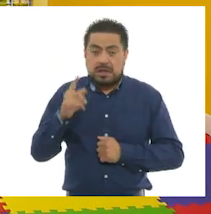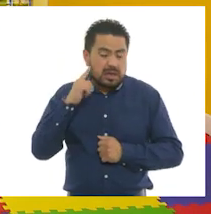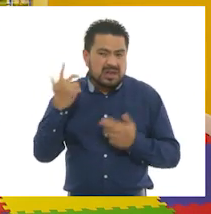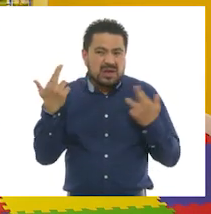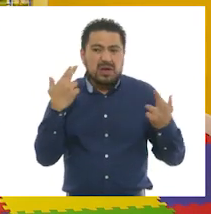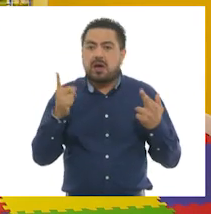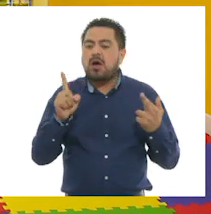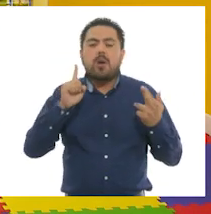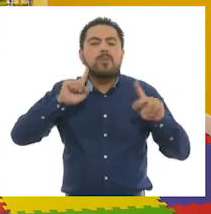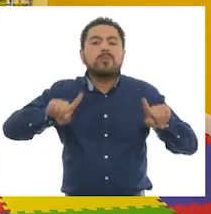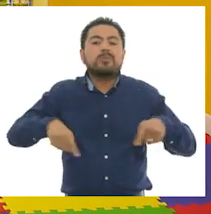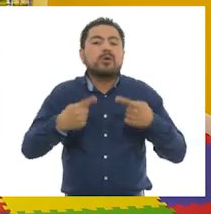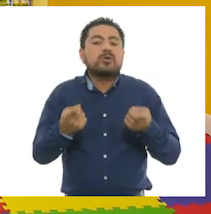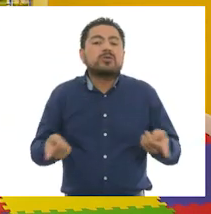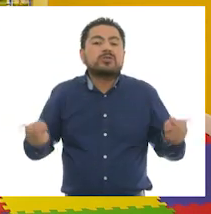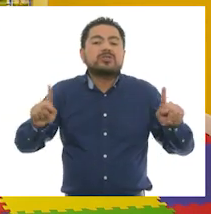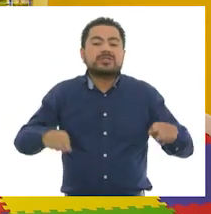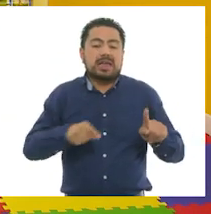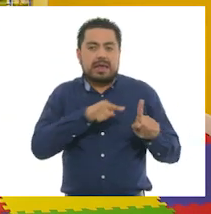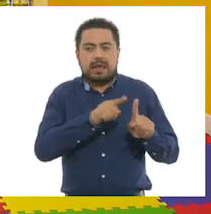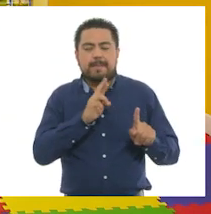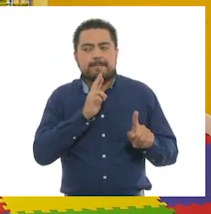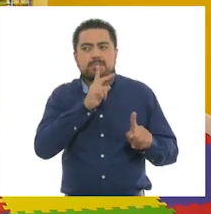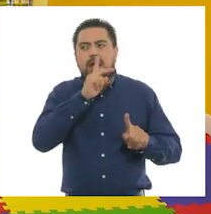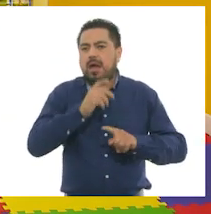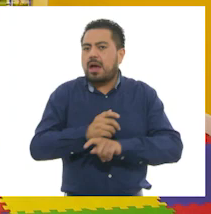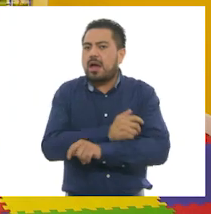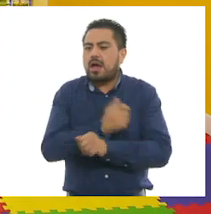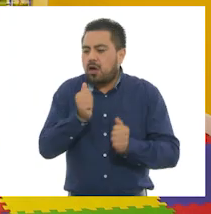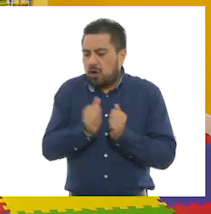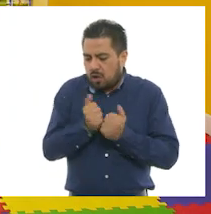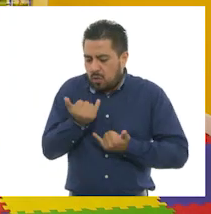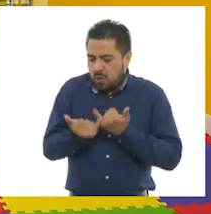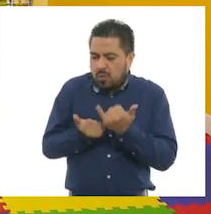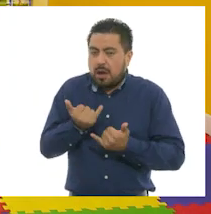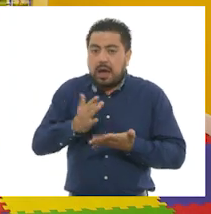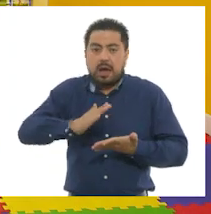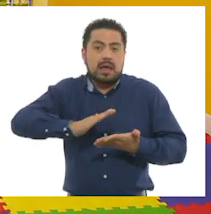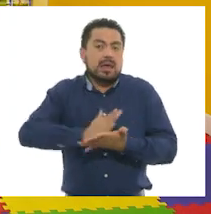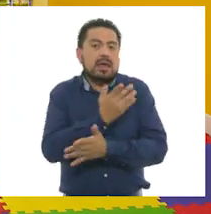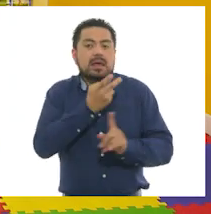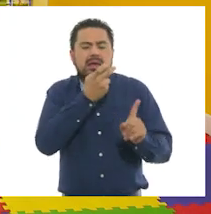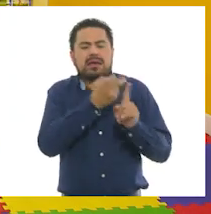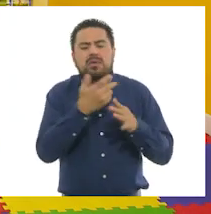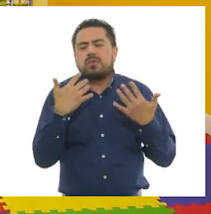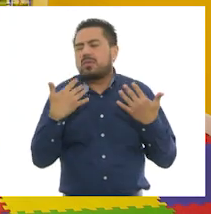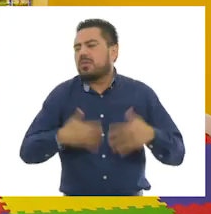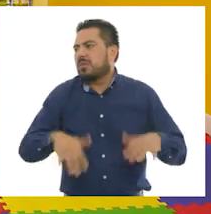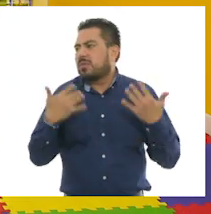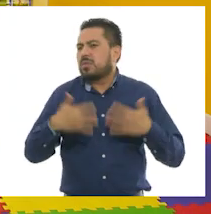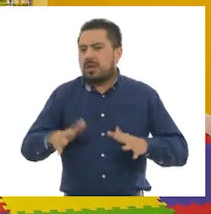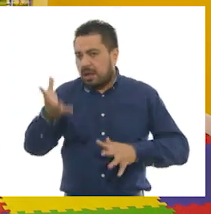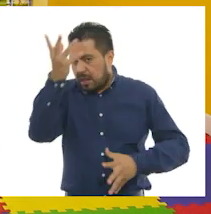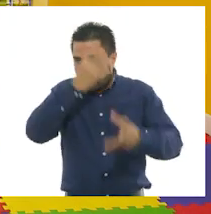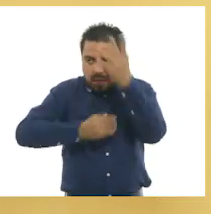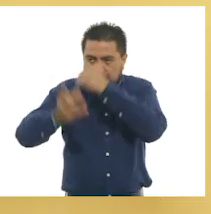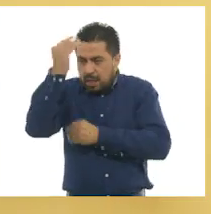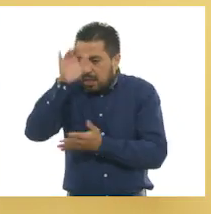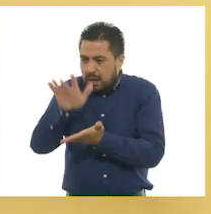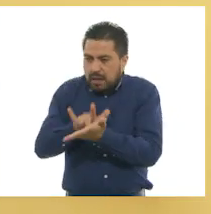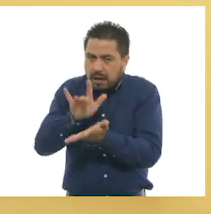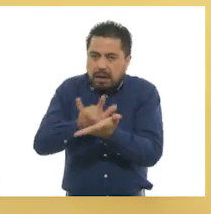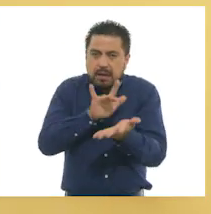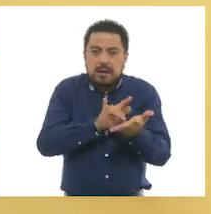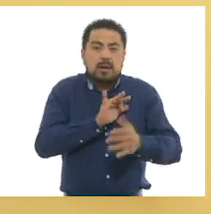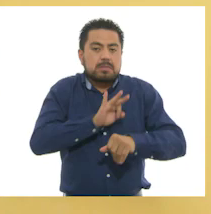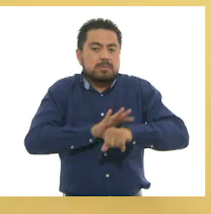es música. Y la música es el mejor acompañante del juego, además de ser una gran herramienta de aprendizaje.